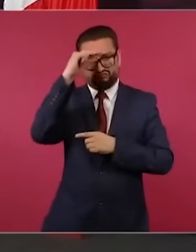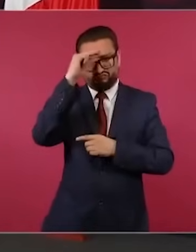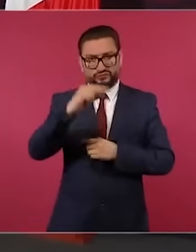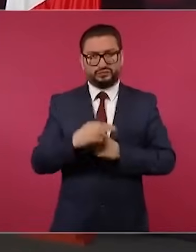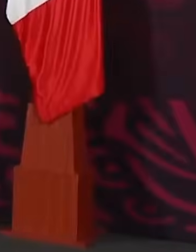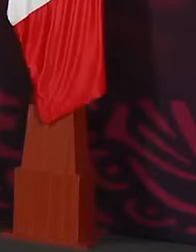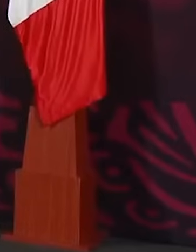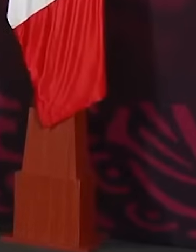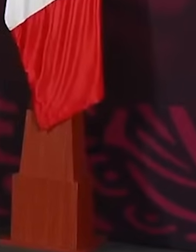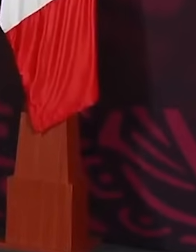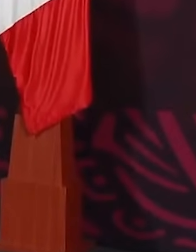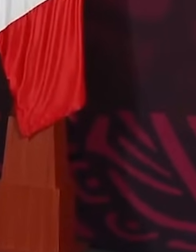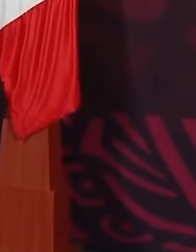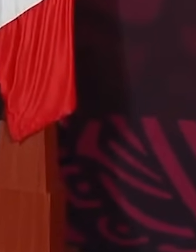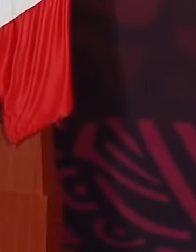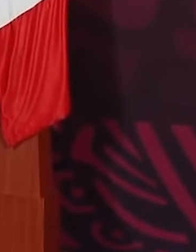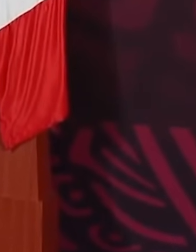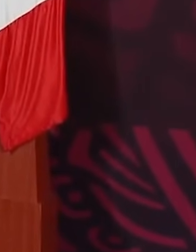pero